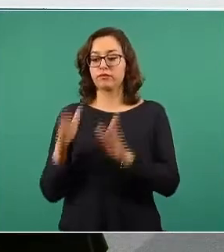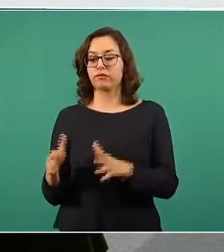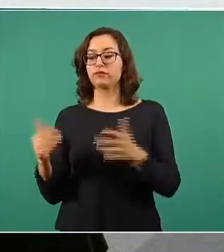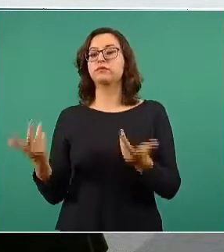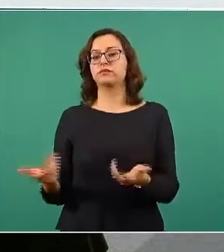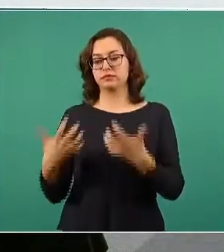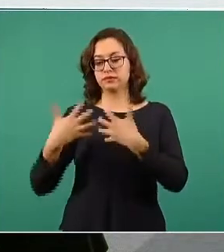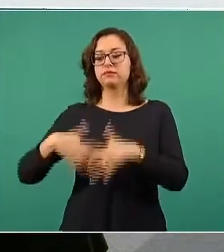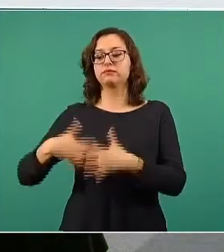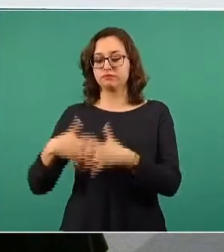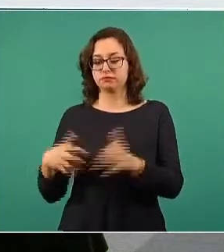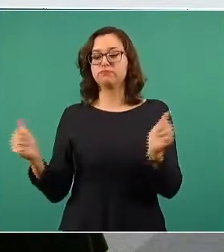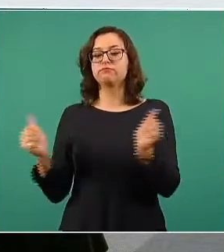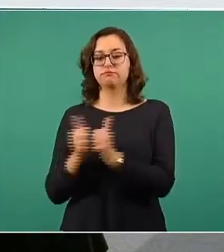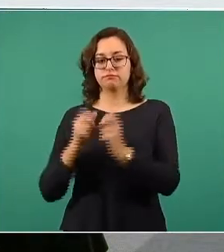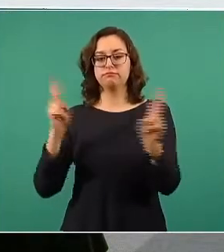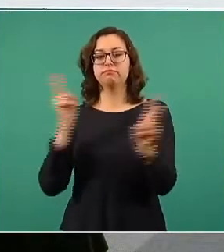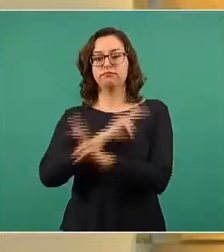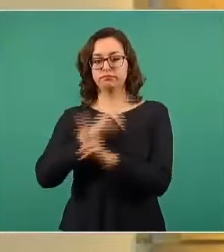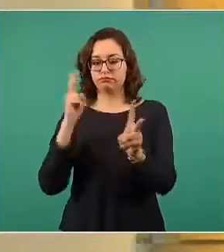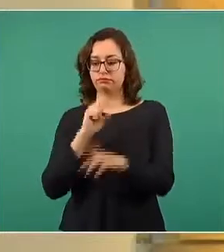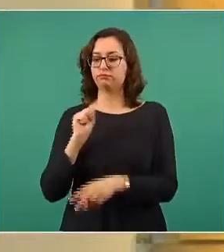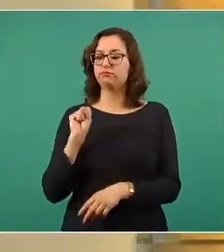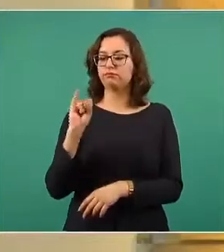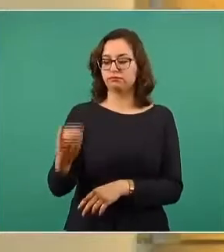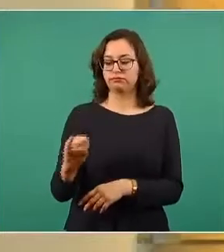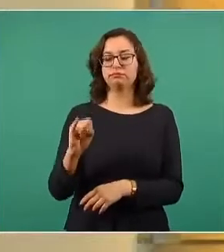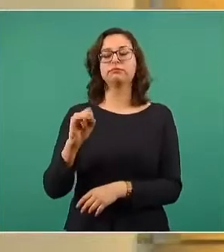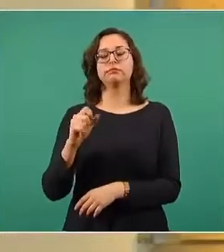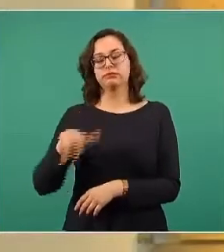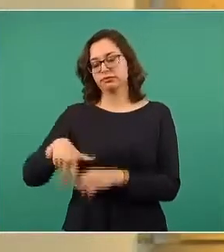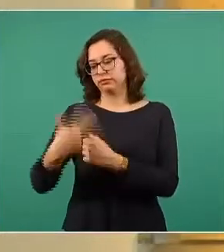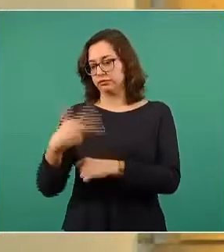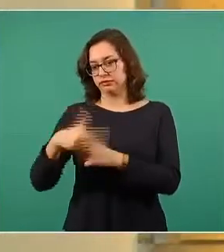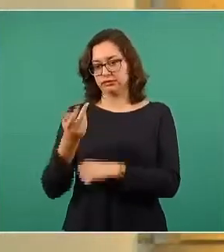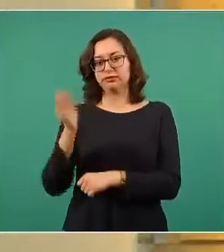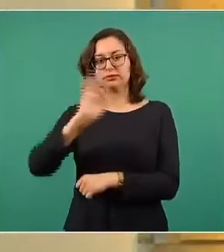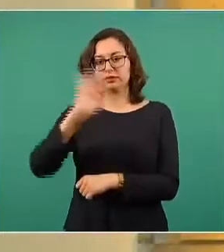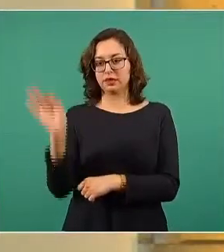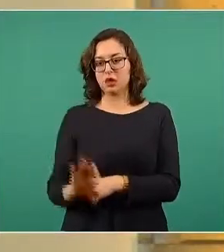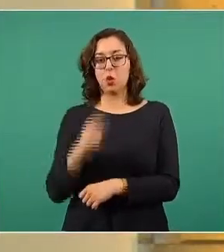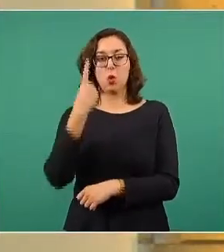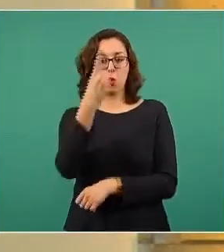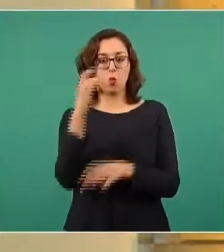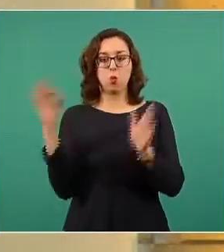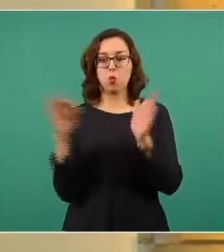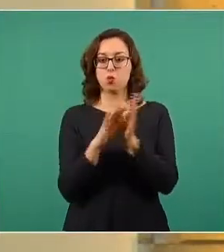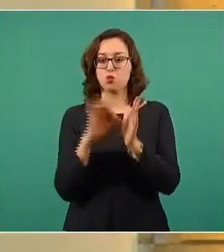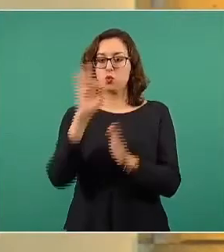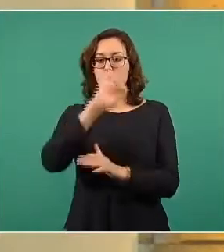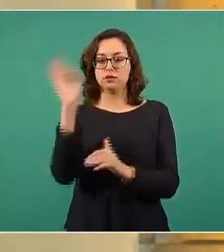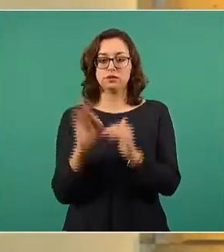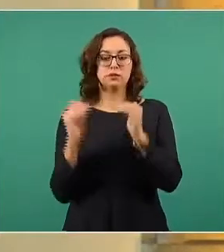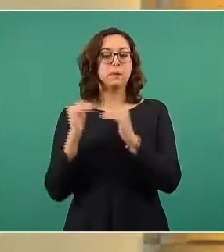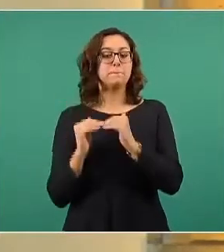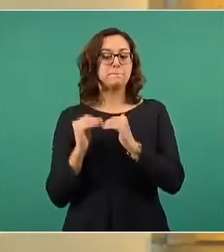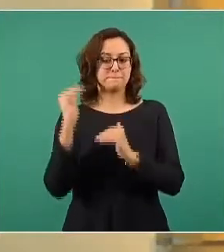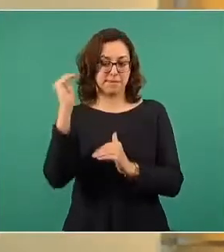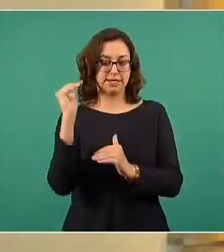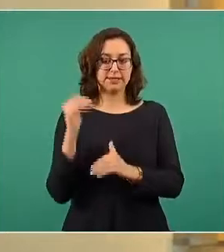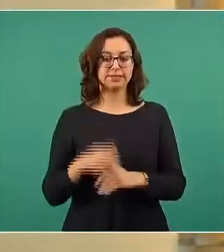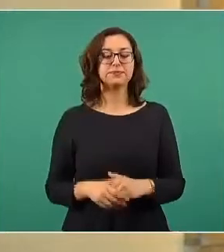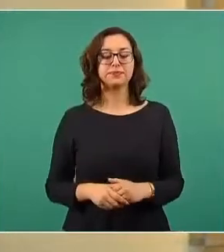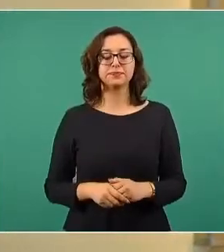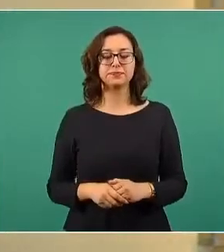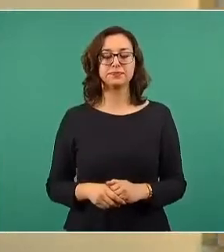en ambos porcentajes de un punto porcentual de 1% con respecto al día de ayer, de las camas